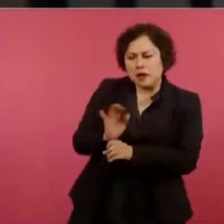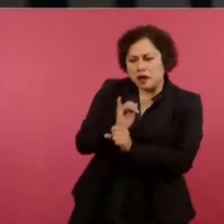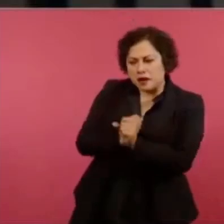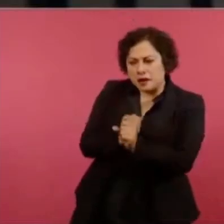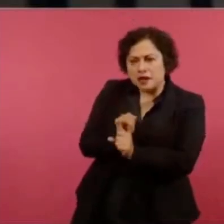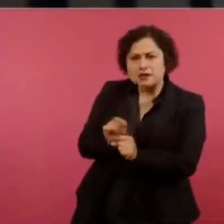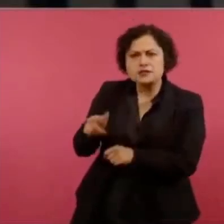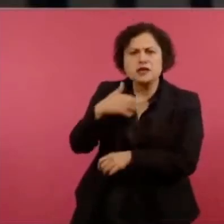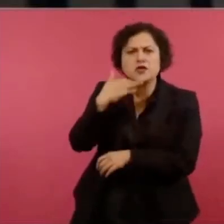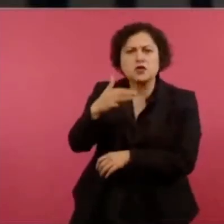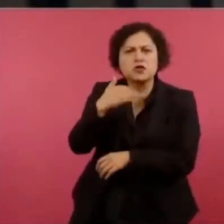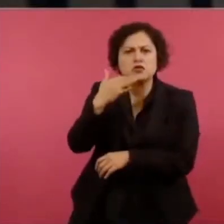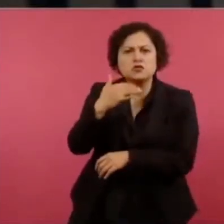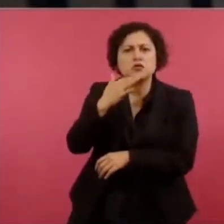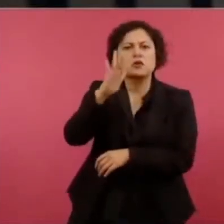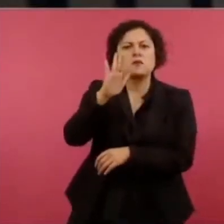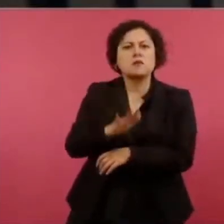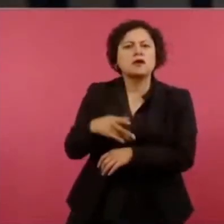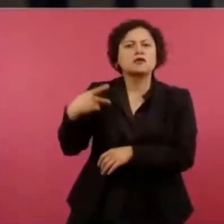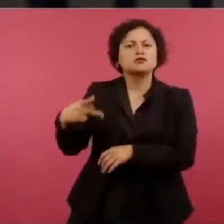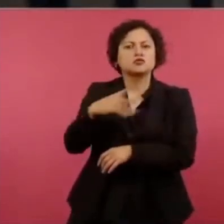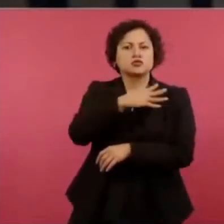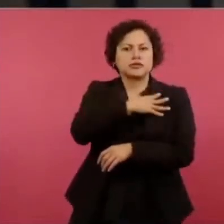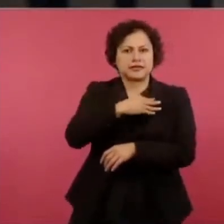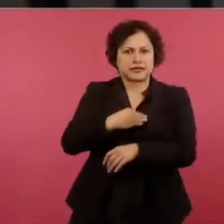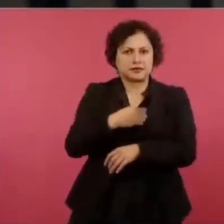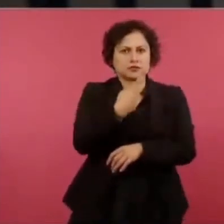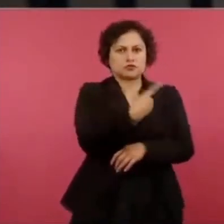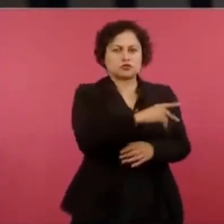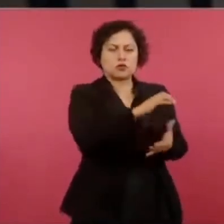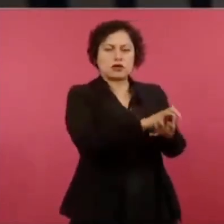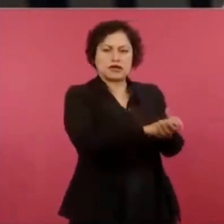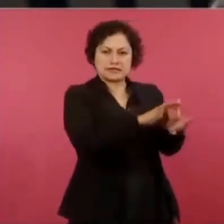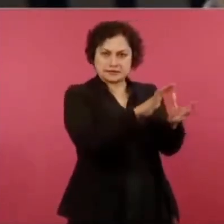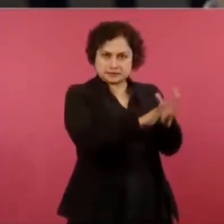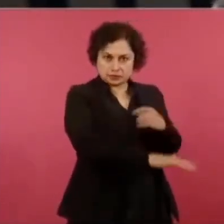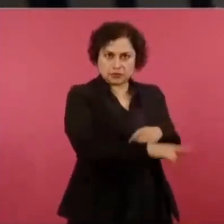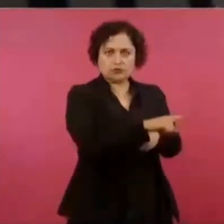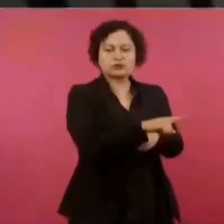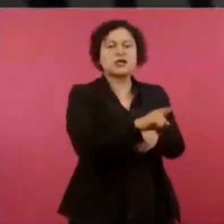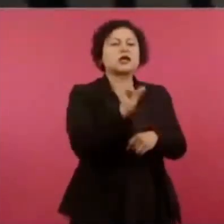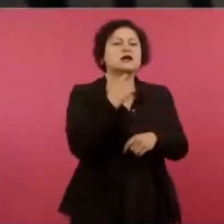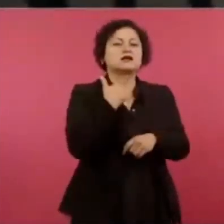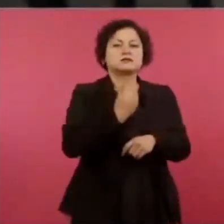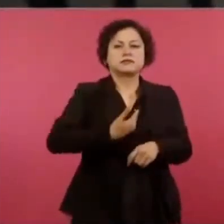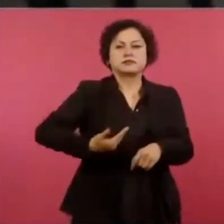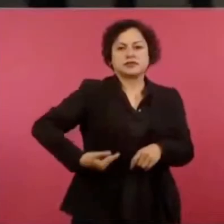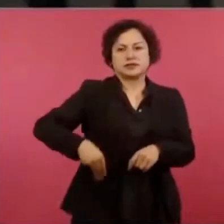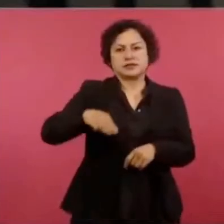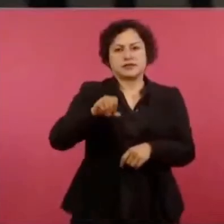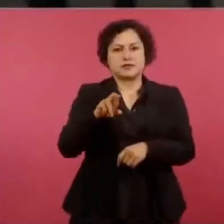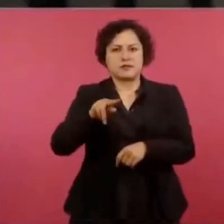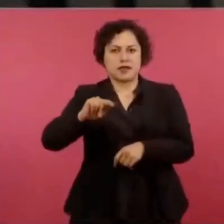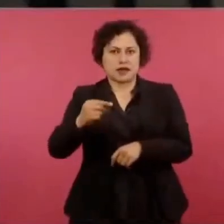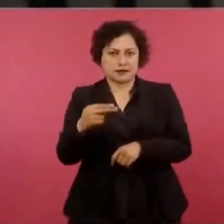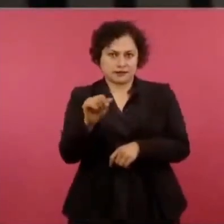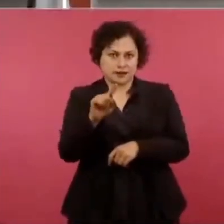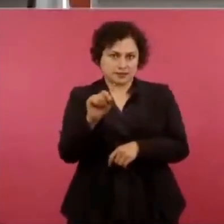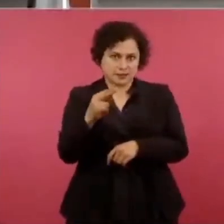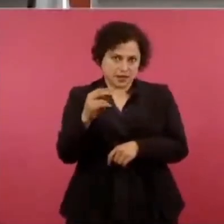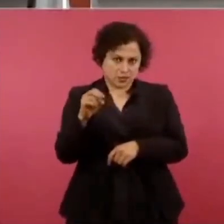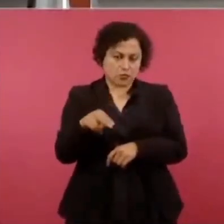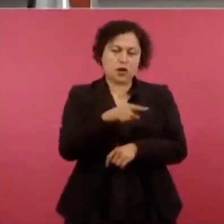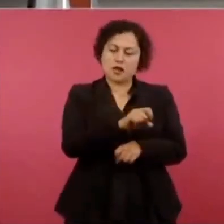investigaba por haber beneficiado a los hijos de Marta Sagún en el caso que usted ha referido aquí en muchas conferencias, que es el de